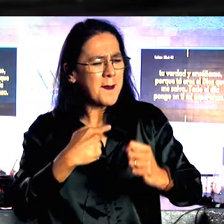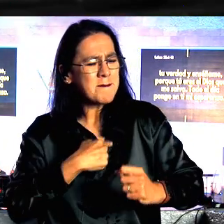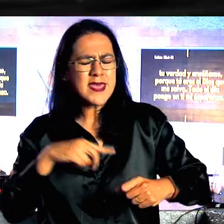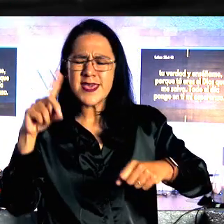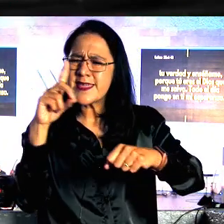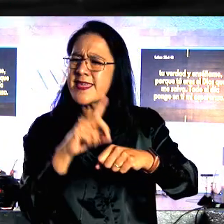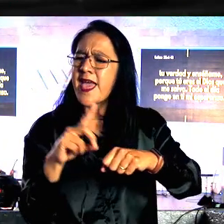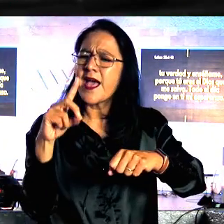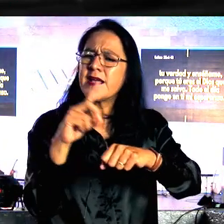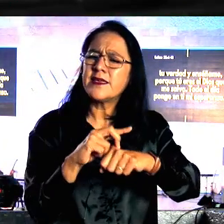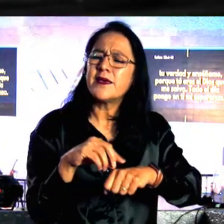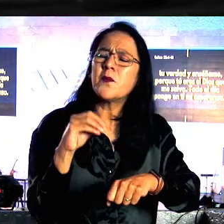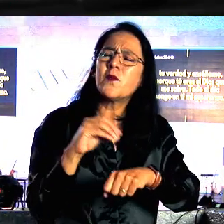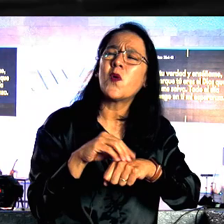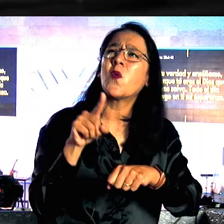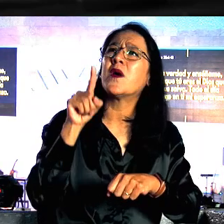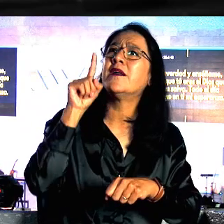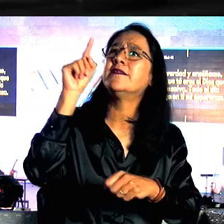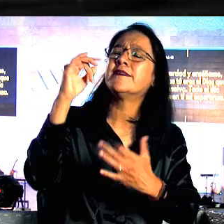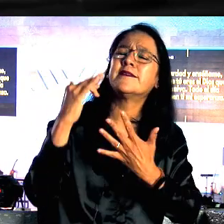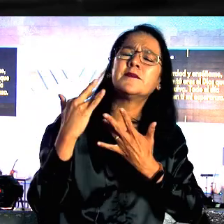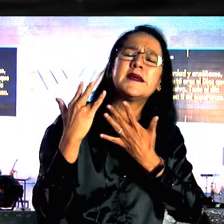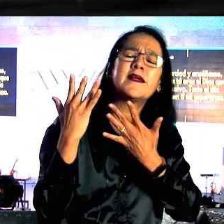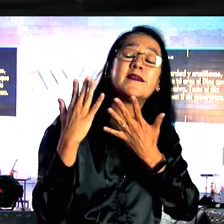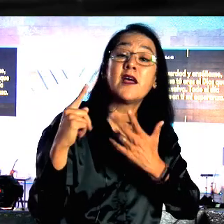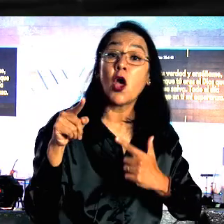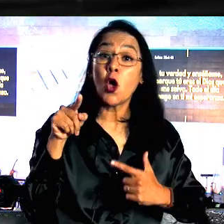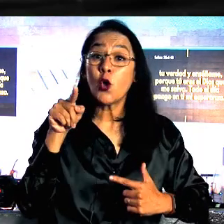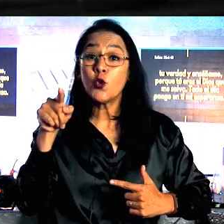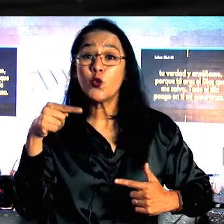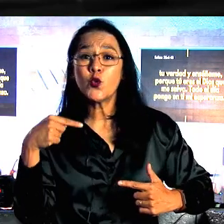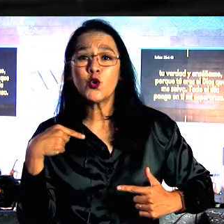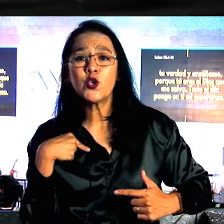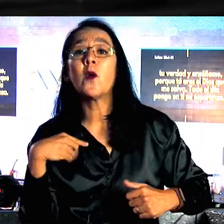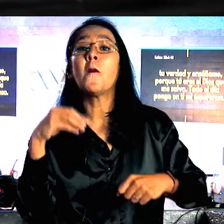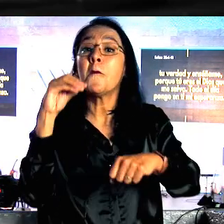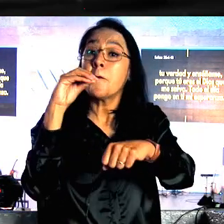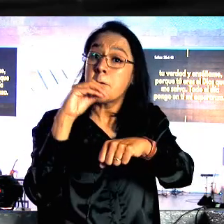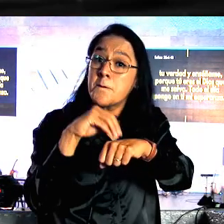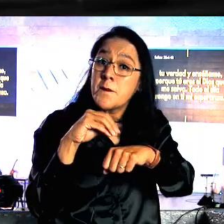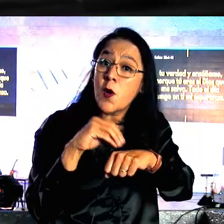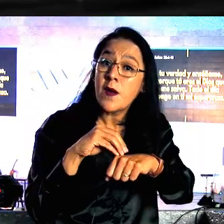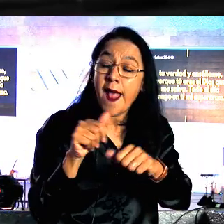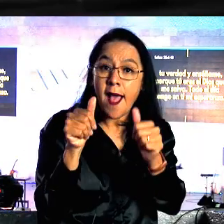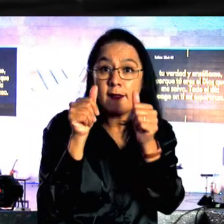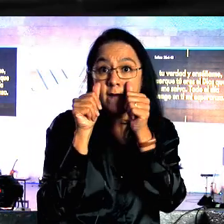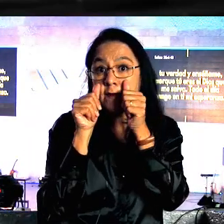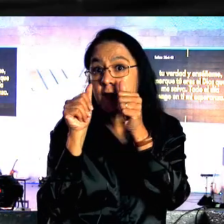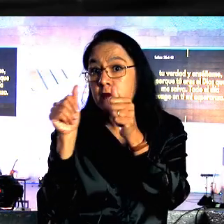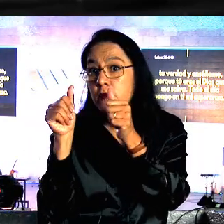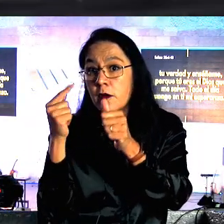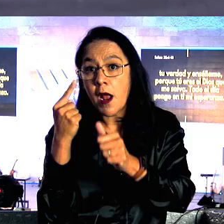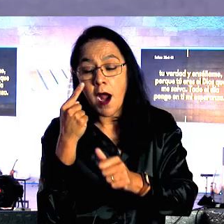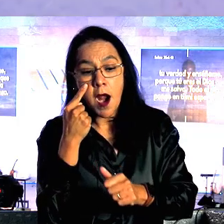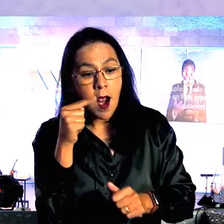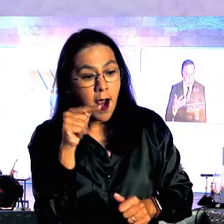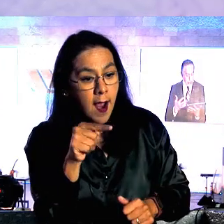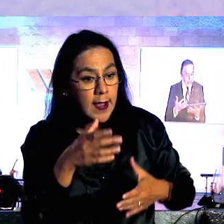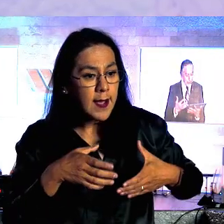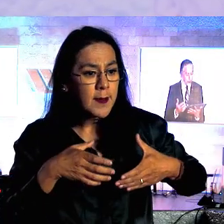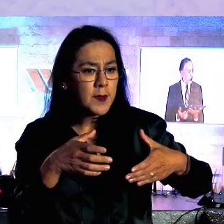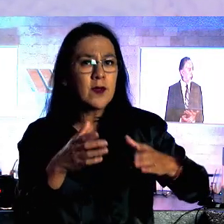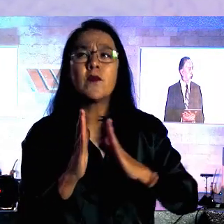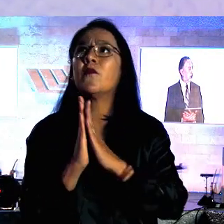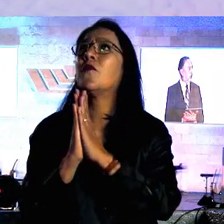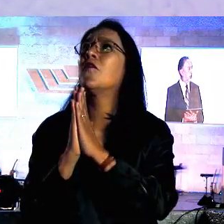pongo en ti mi esperanza es decir tú y yo tenemos que poner atención a nuestros caminos y decirle señor dame